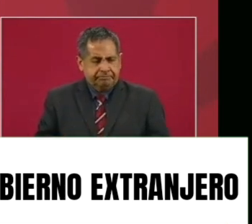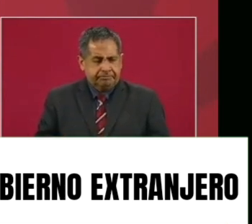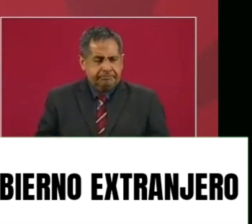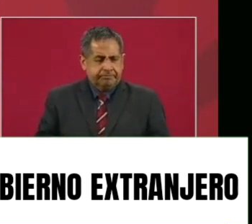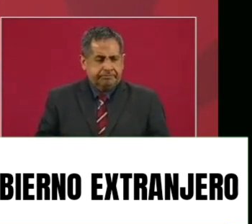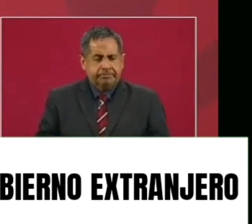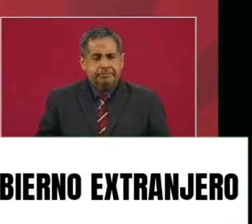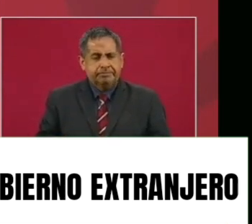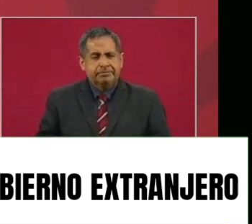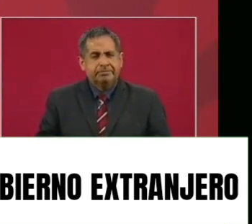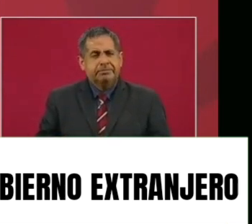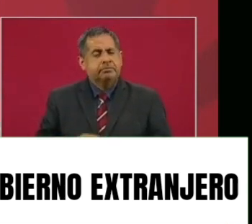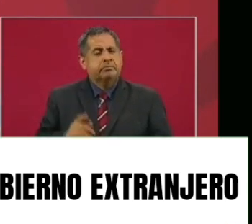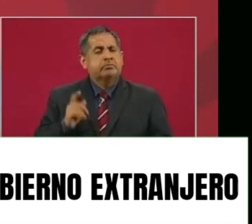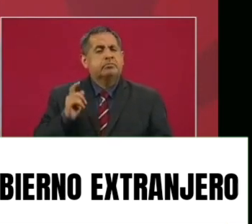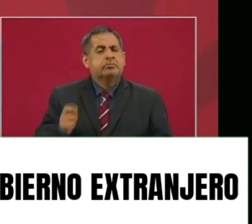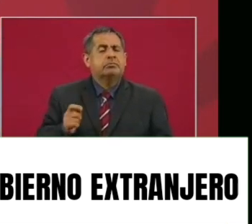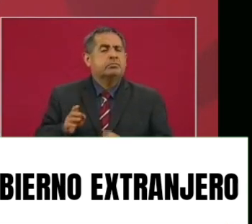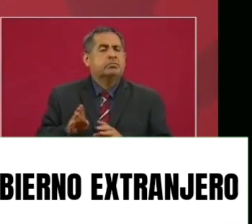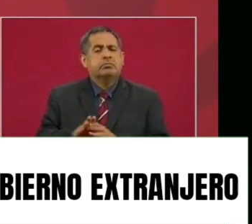en las posturas